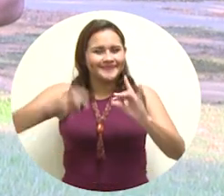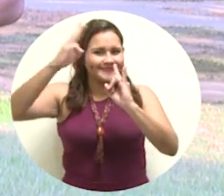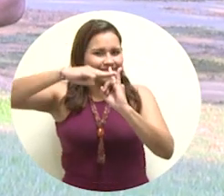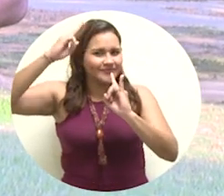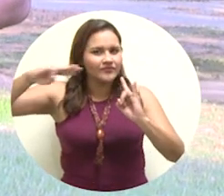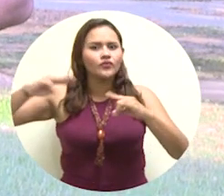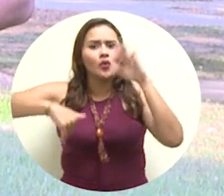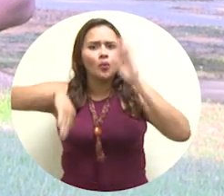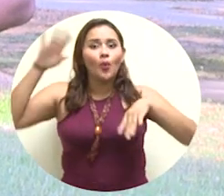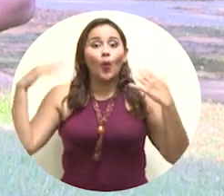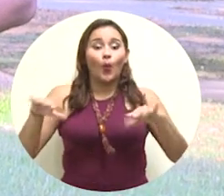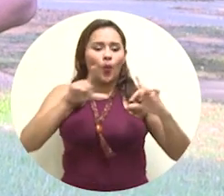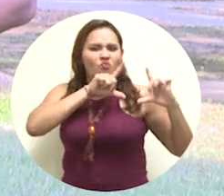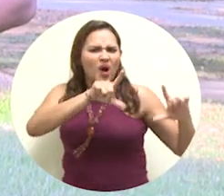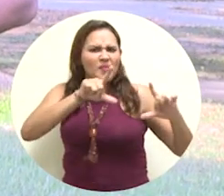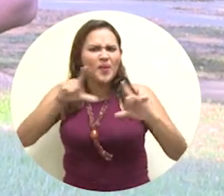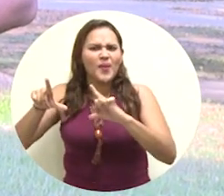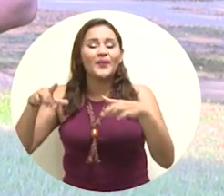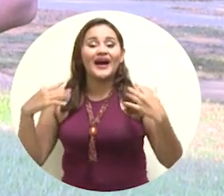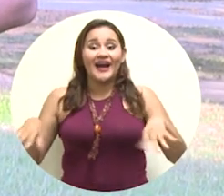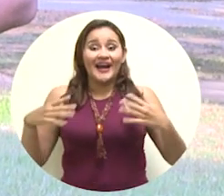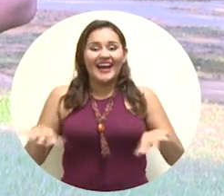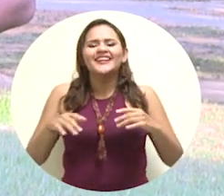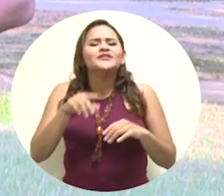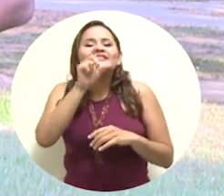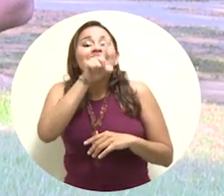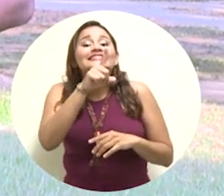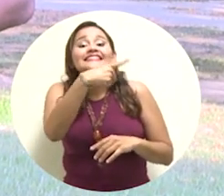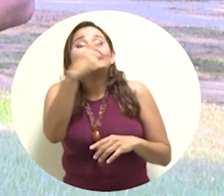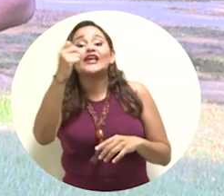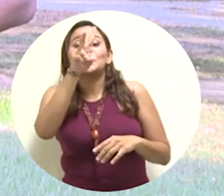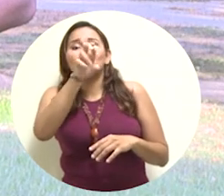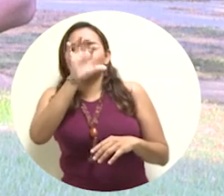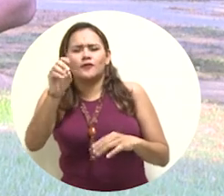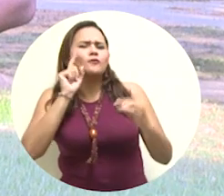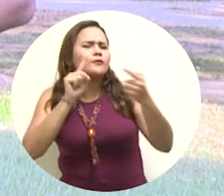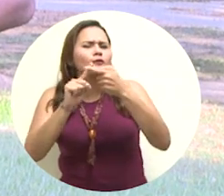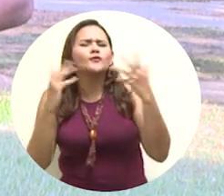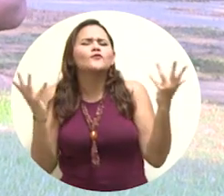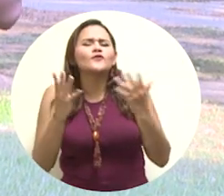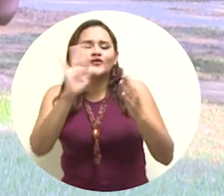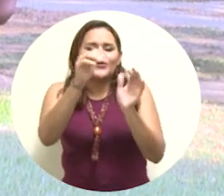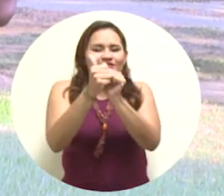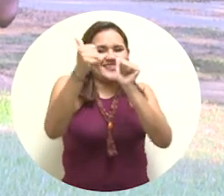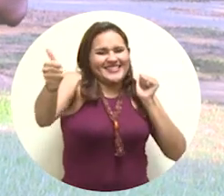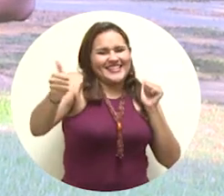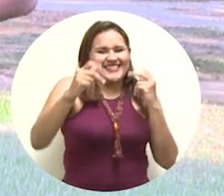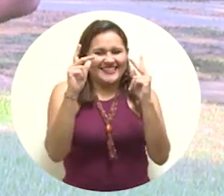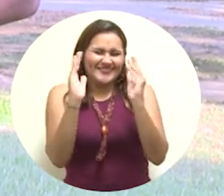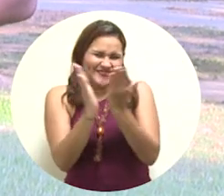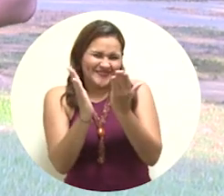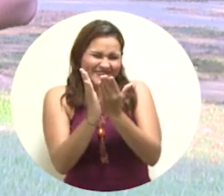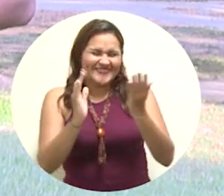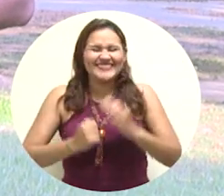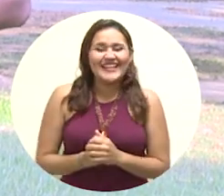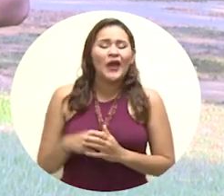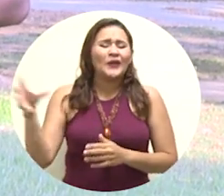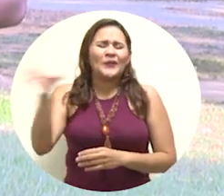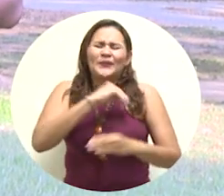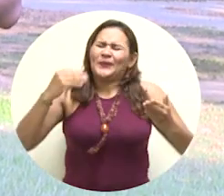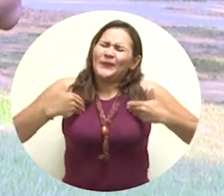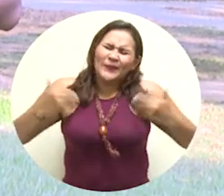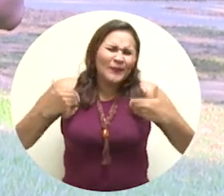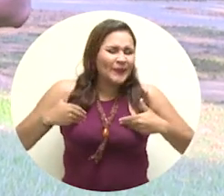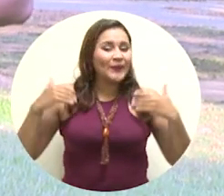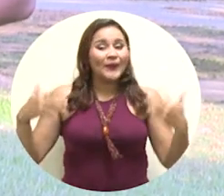UniMagdalena tituló y certificó a 170 ciudadanos en la modalidad de educación a distancia. Entre la emoción y el júbilo de los